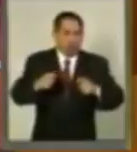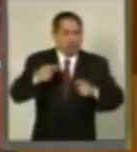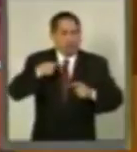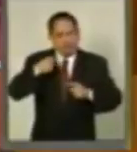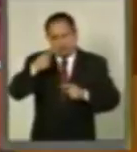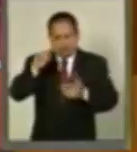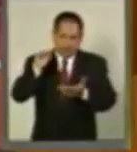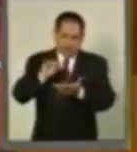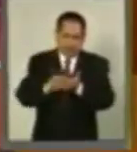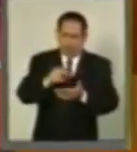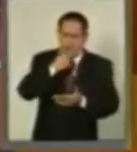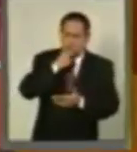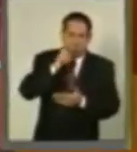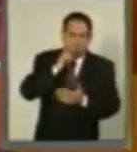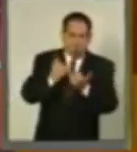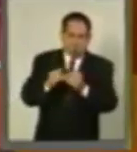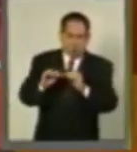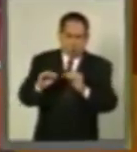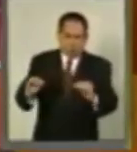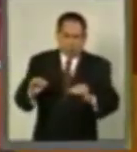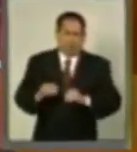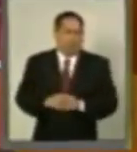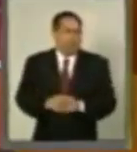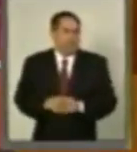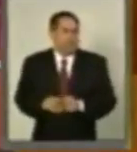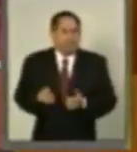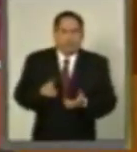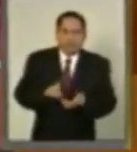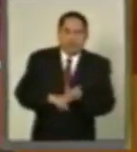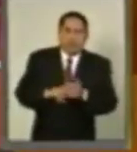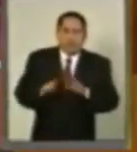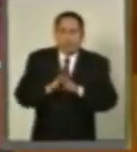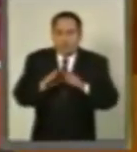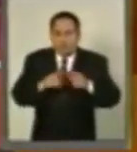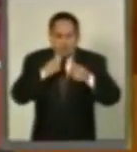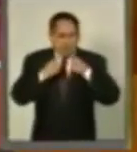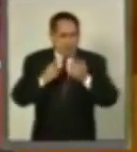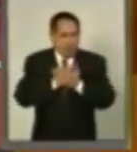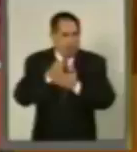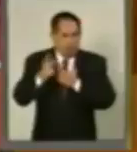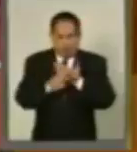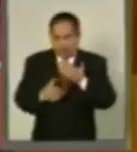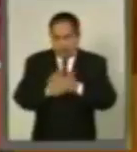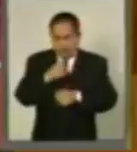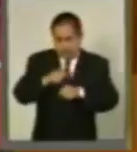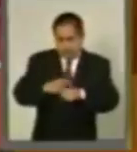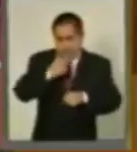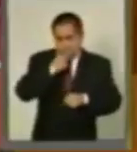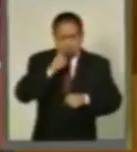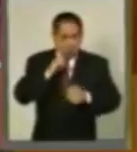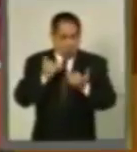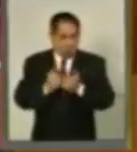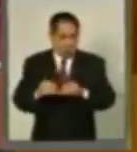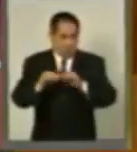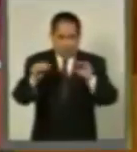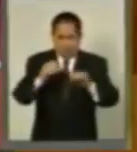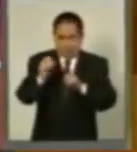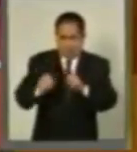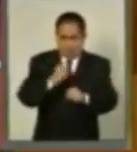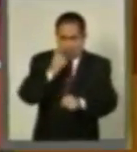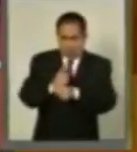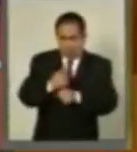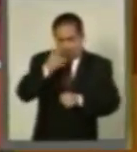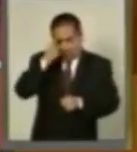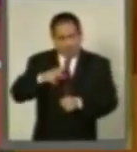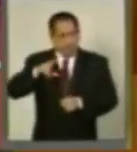Perspectiva de Género. Se promovió el Programa Nacional para la Igualdad de Oportunidades y la